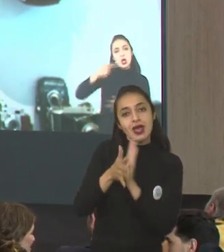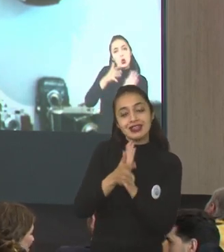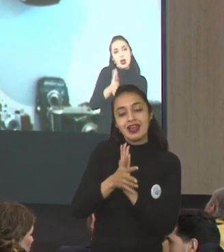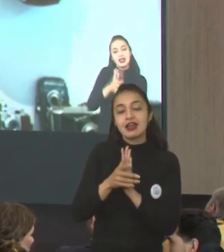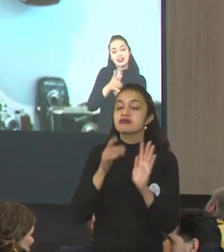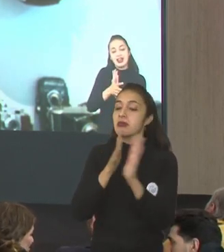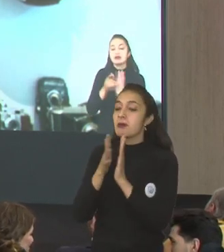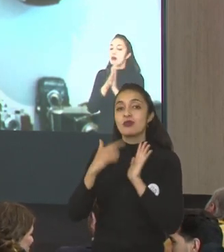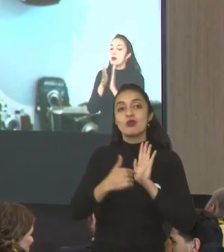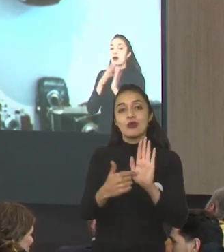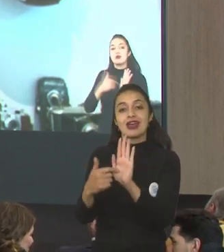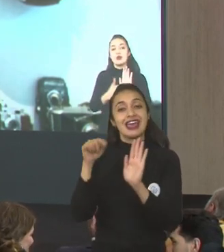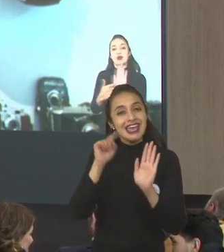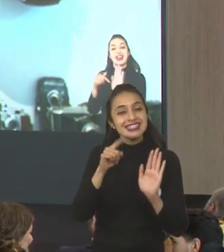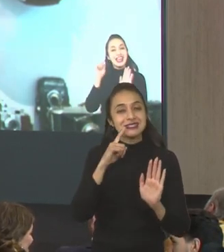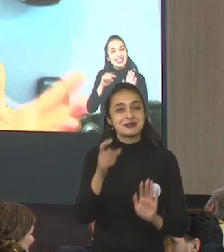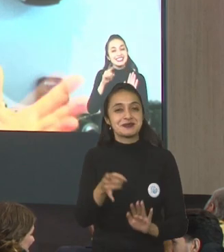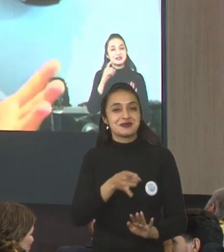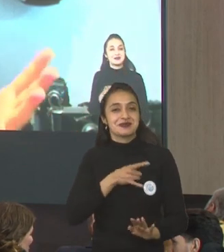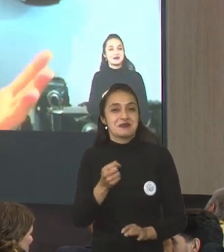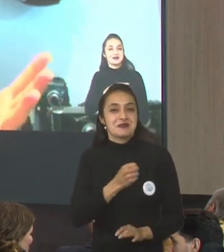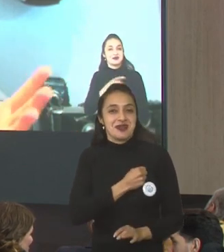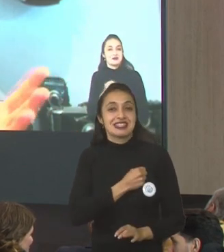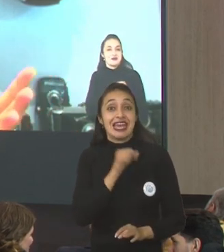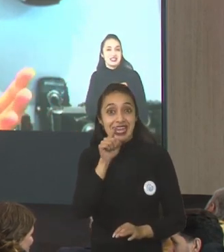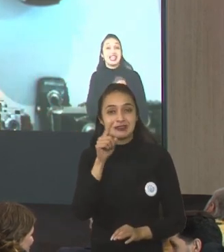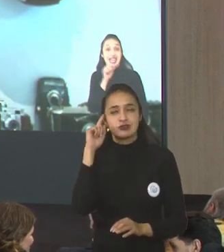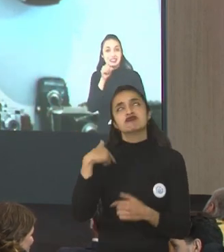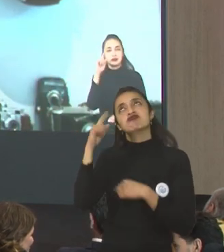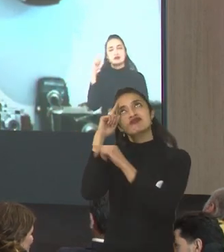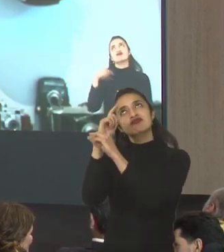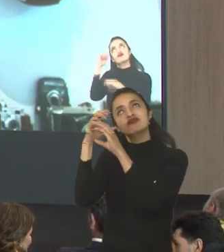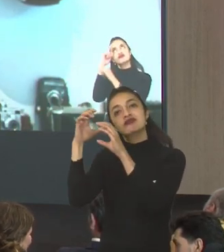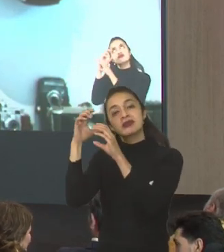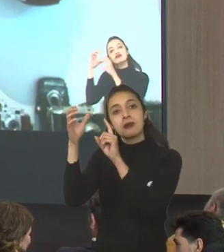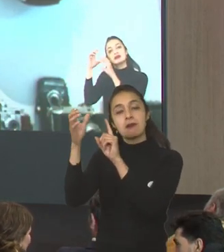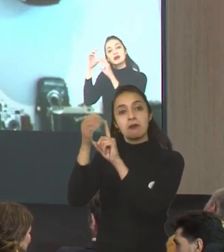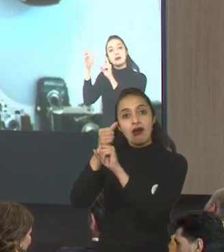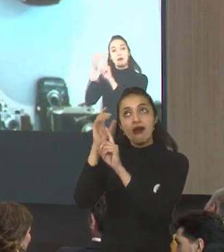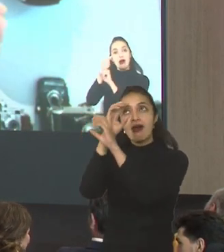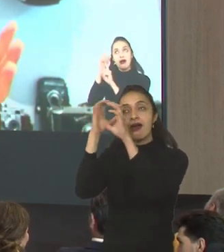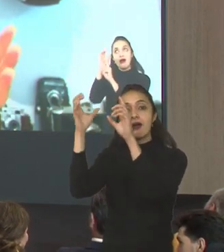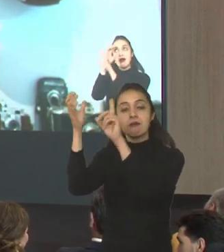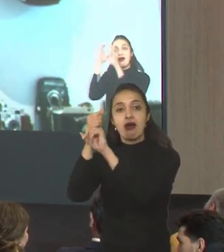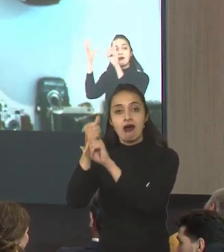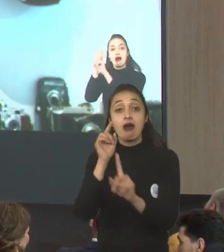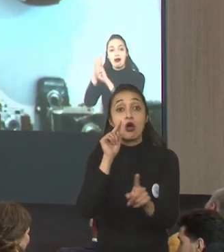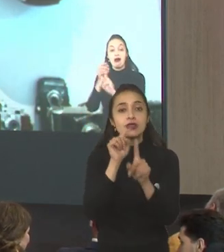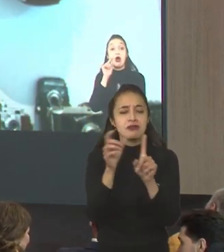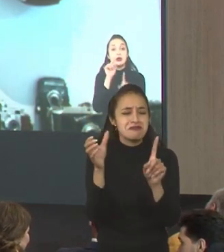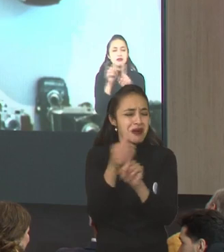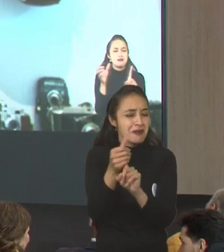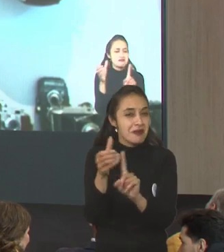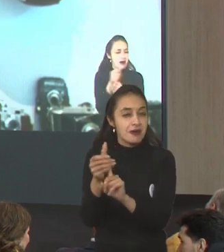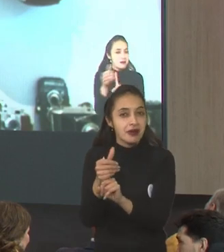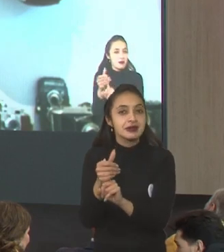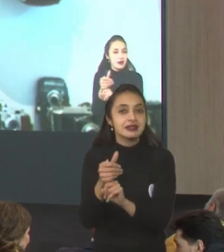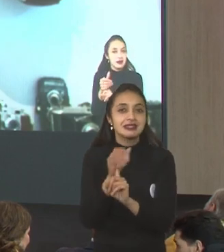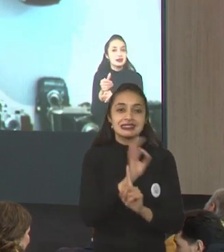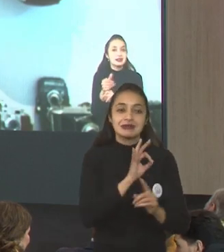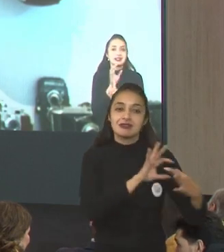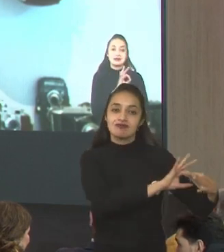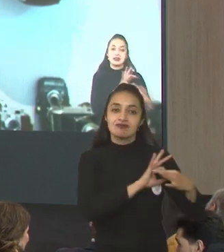pasión. Empiezo a cumplir todos estos sueños, ¿no? Empiezo a cumplir estos objetivos y empiezo de la mano